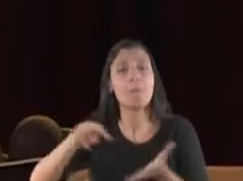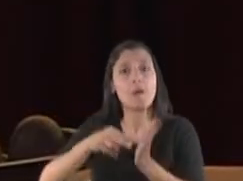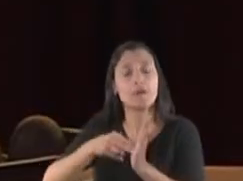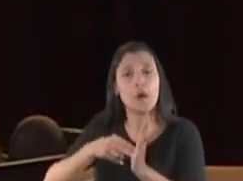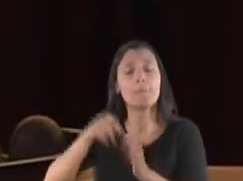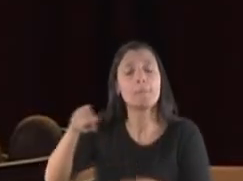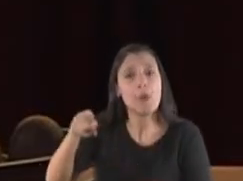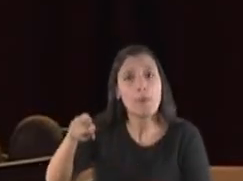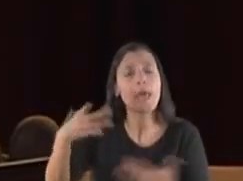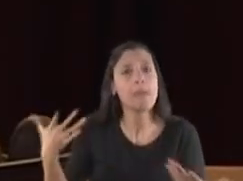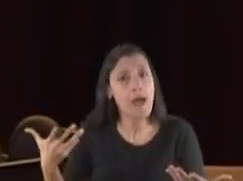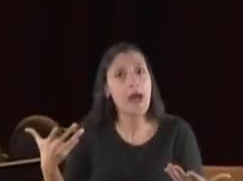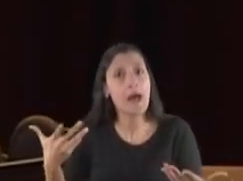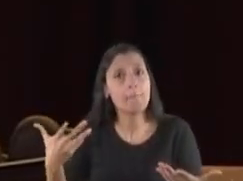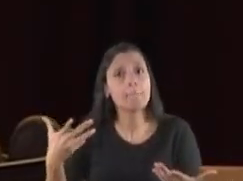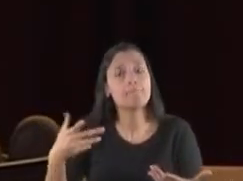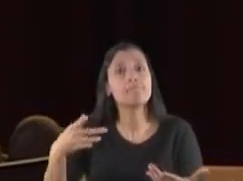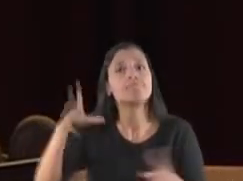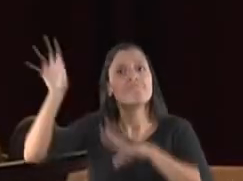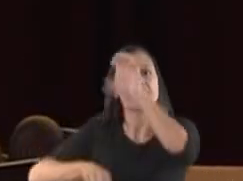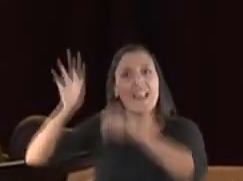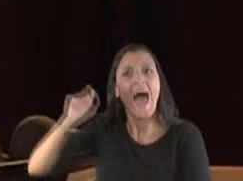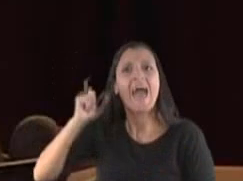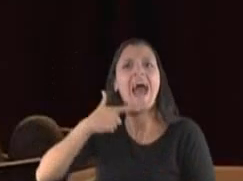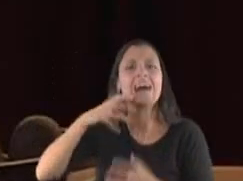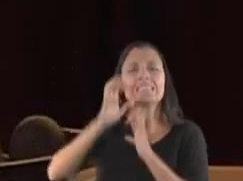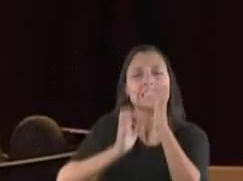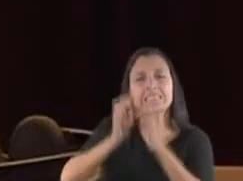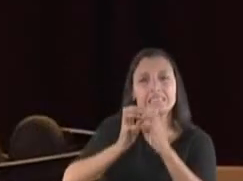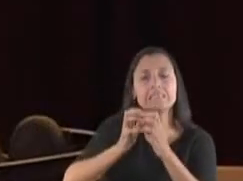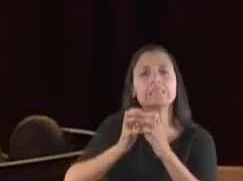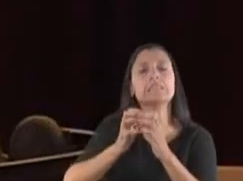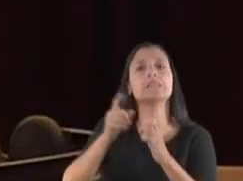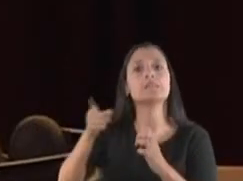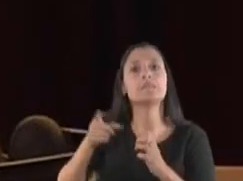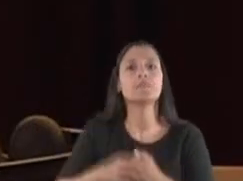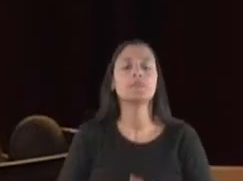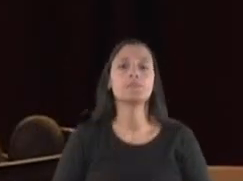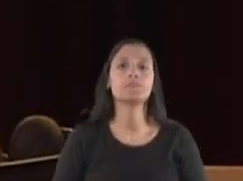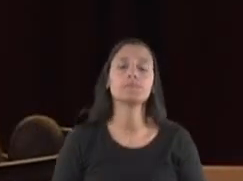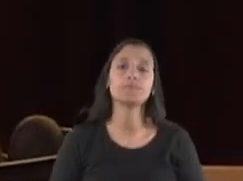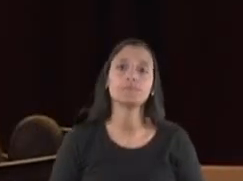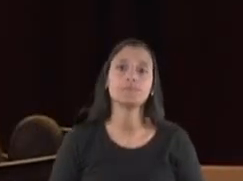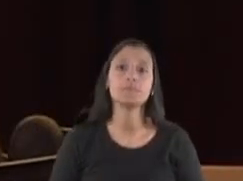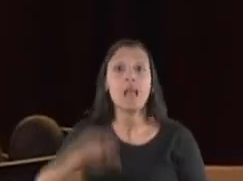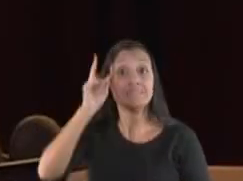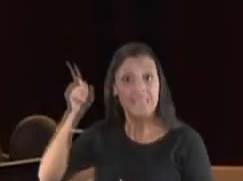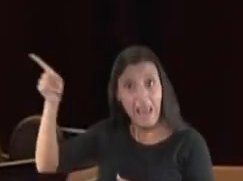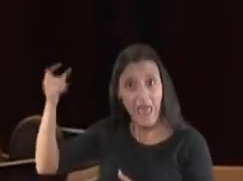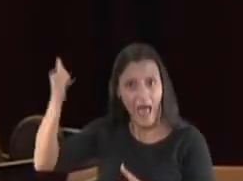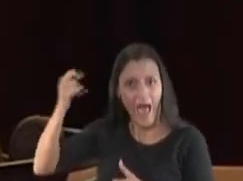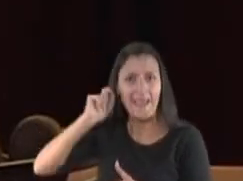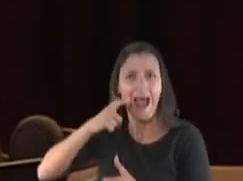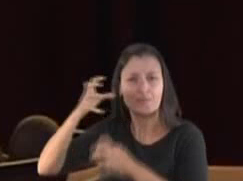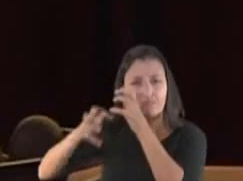problema contratando gas licuado, que regasifica en Chile.